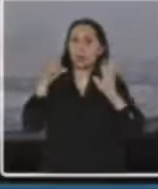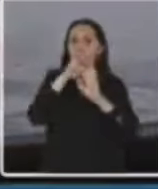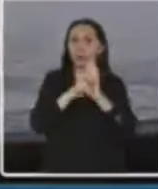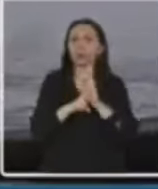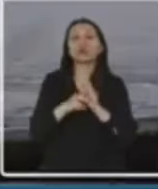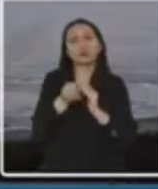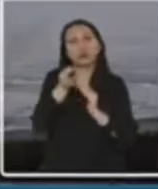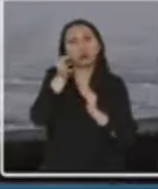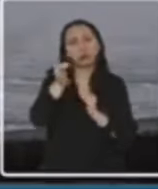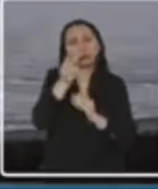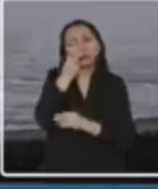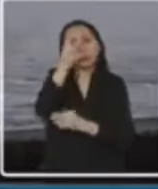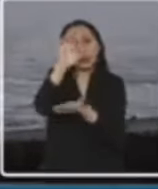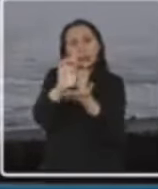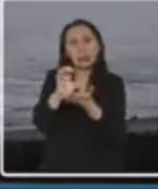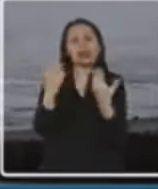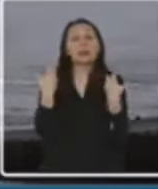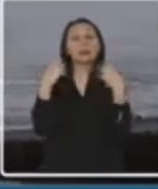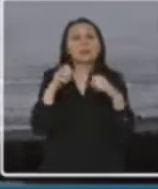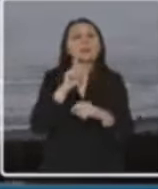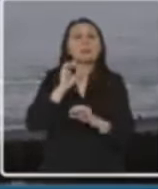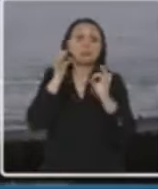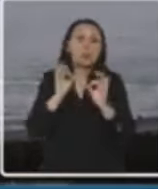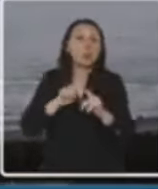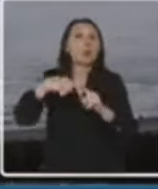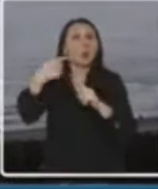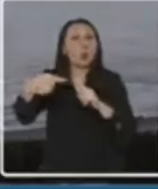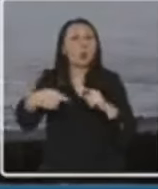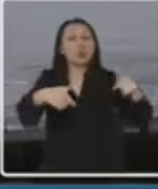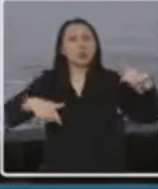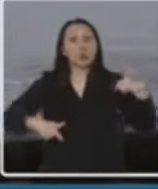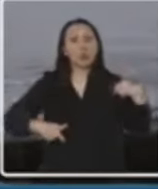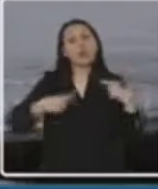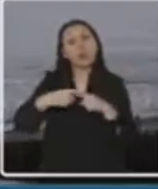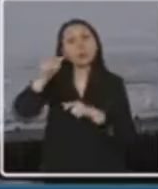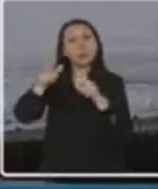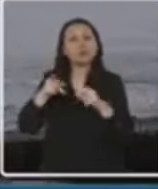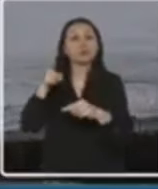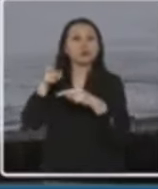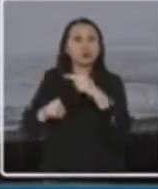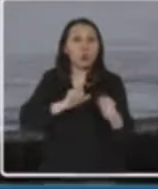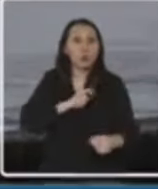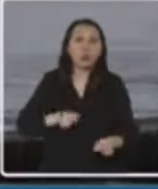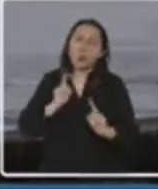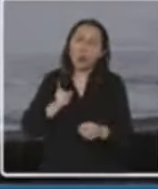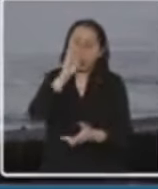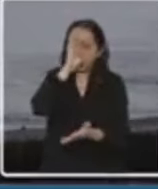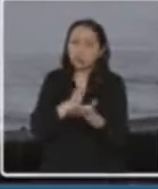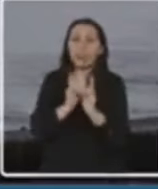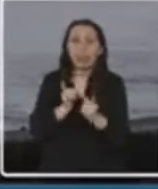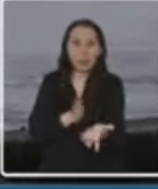va son proyectos con visión de estado que le va a tocar terminar de seguro a otros gobiernos serán otros quienes cortarán la cinta pero hay que tomar la decisión de